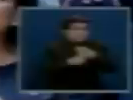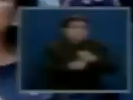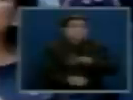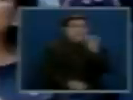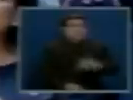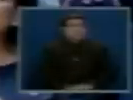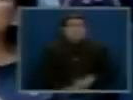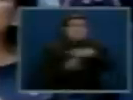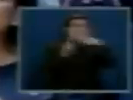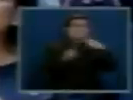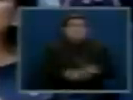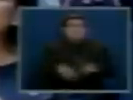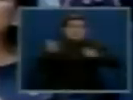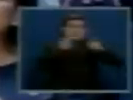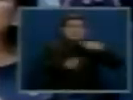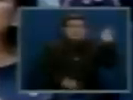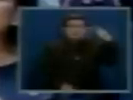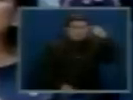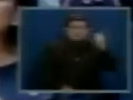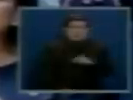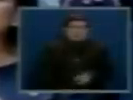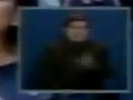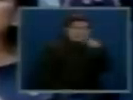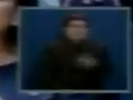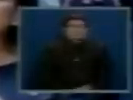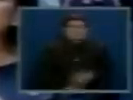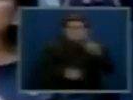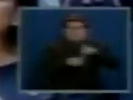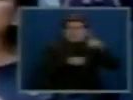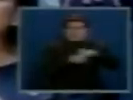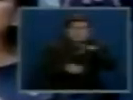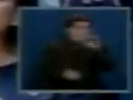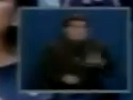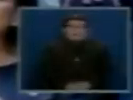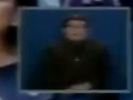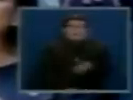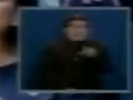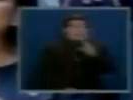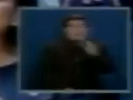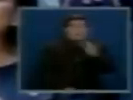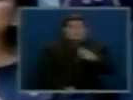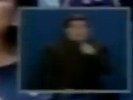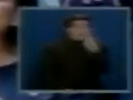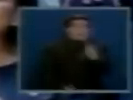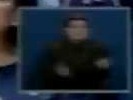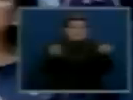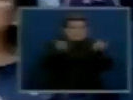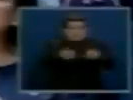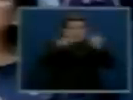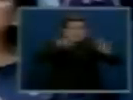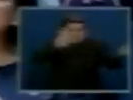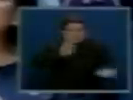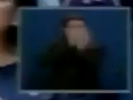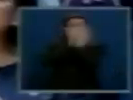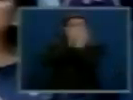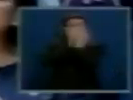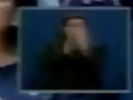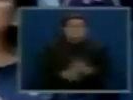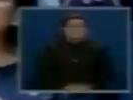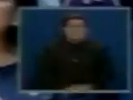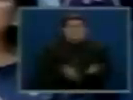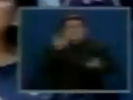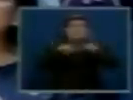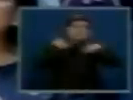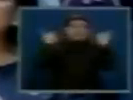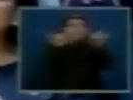mandos medios del Estado que por complicidad o comodidad no denuncian lo que acontece frente a sus narices. Son algunos gremios